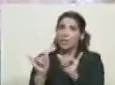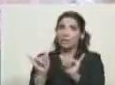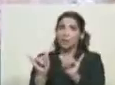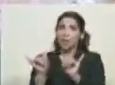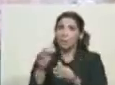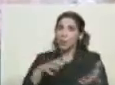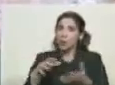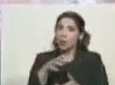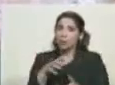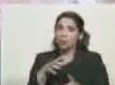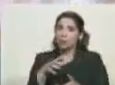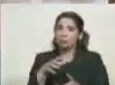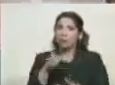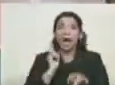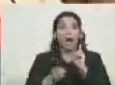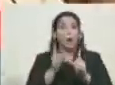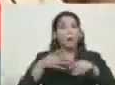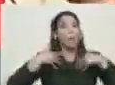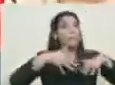para acá.